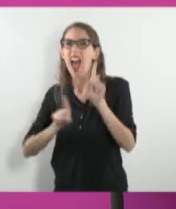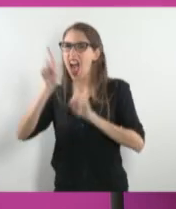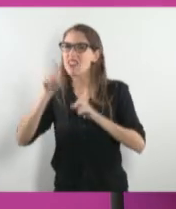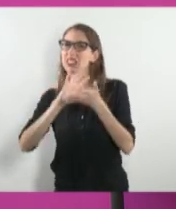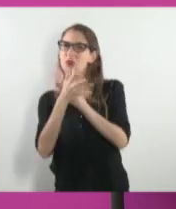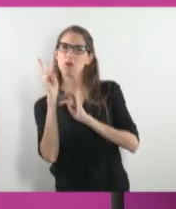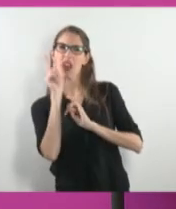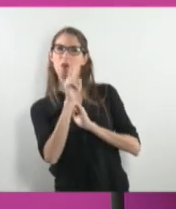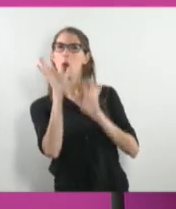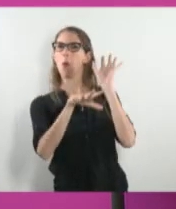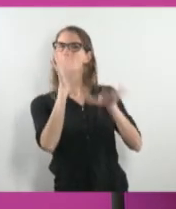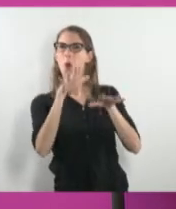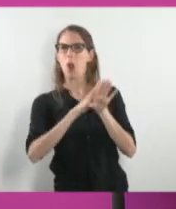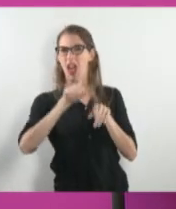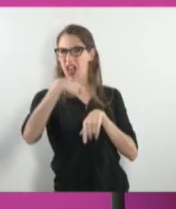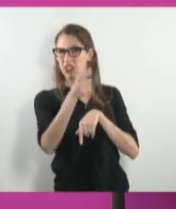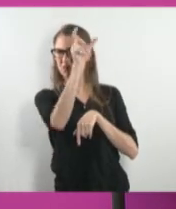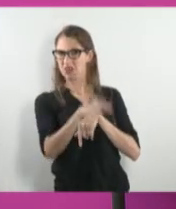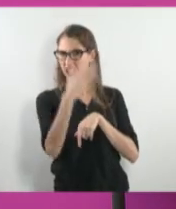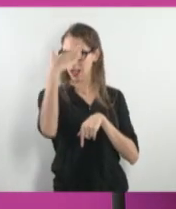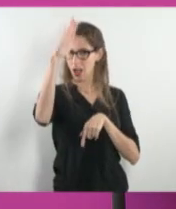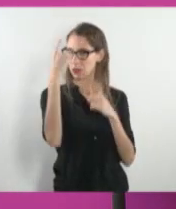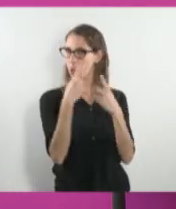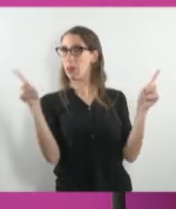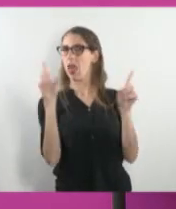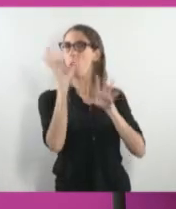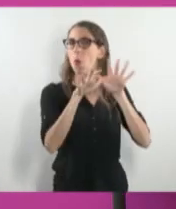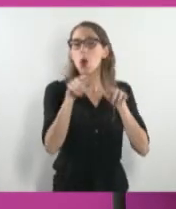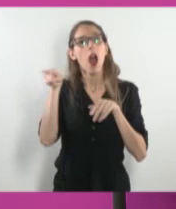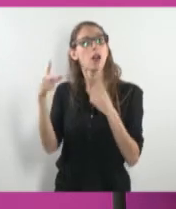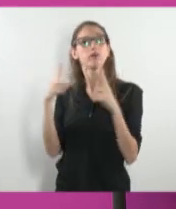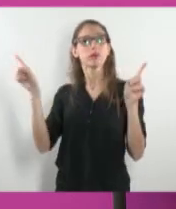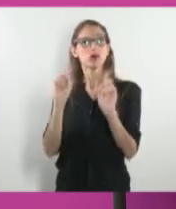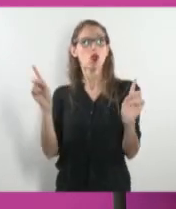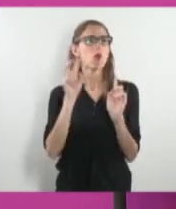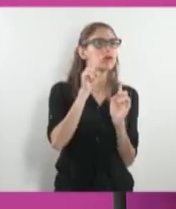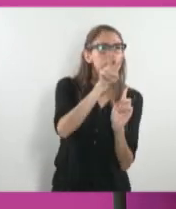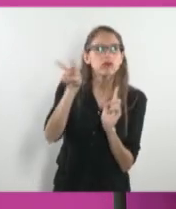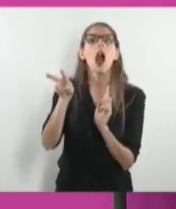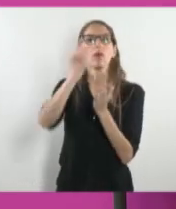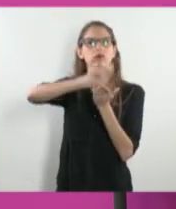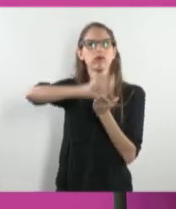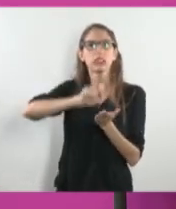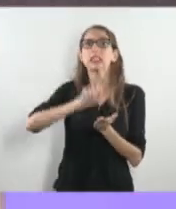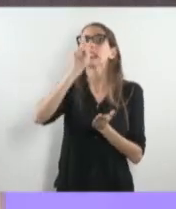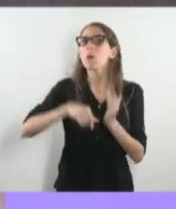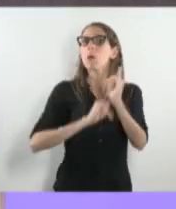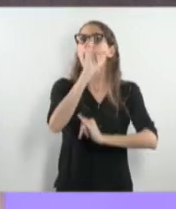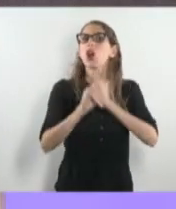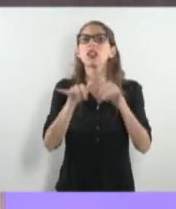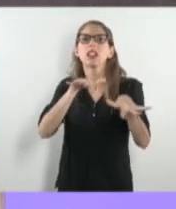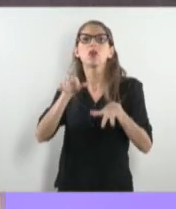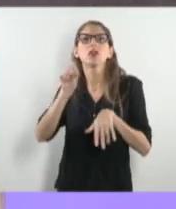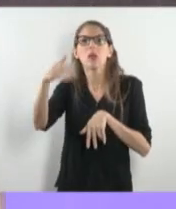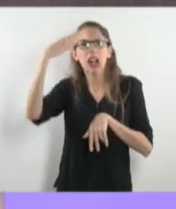este otro, ¿no? Él lo incorpora como algo y también para denunciar esa situación social que atravesaba el gaucho. Totalmente.